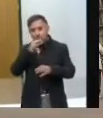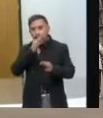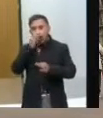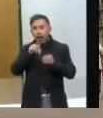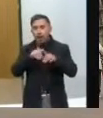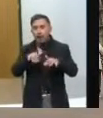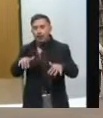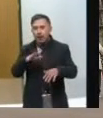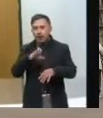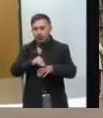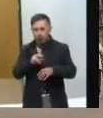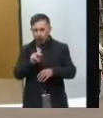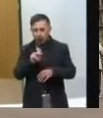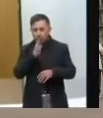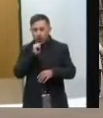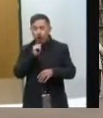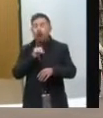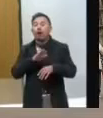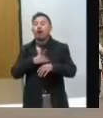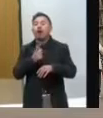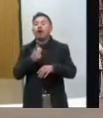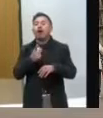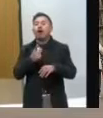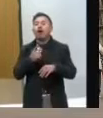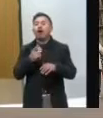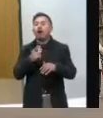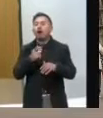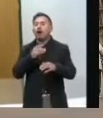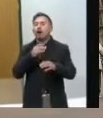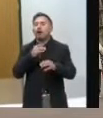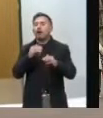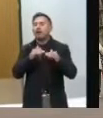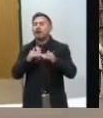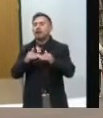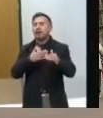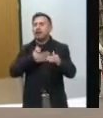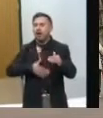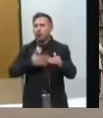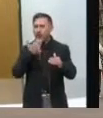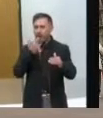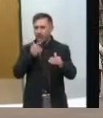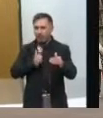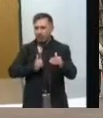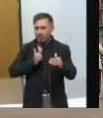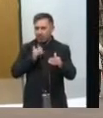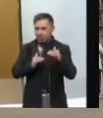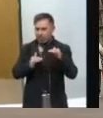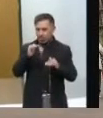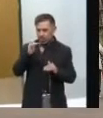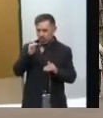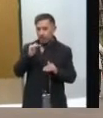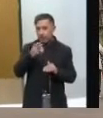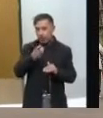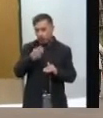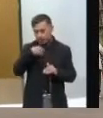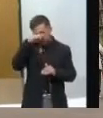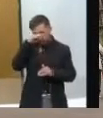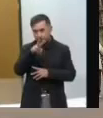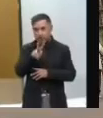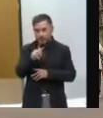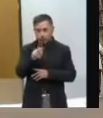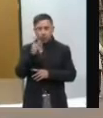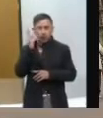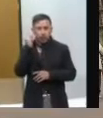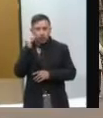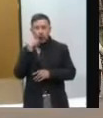dañan la equidad. Entonces, creo que aquí aplica lo mismo toda vez que también la pauta de televisión y spots es